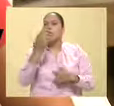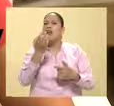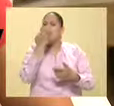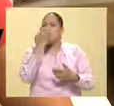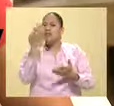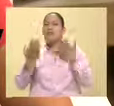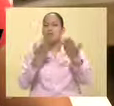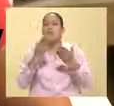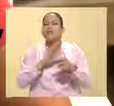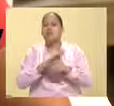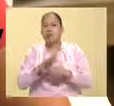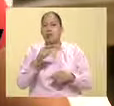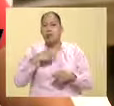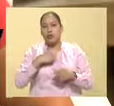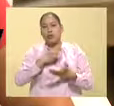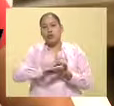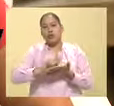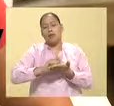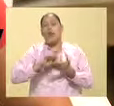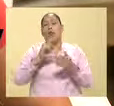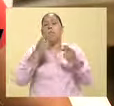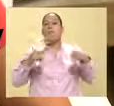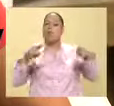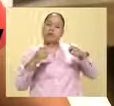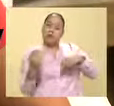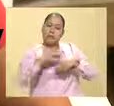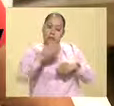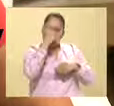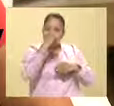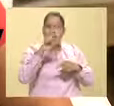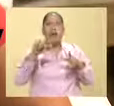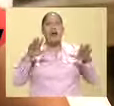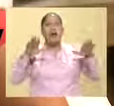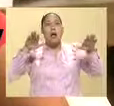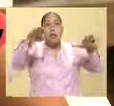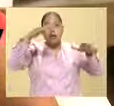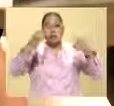y estudia composición musical luego aviación